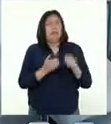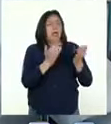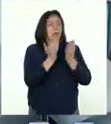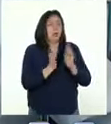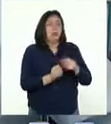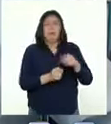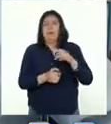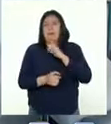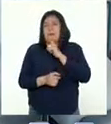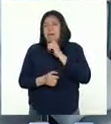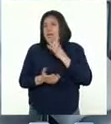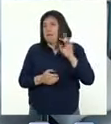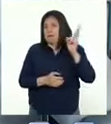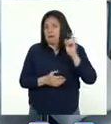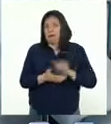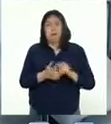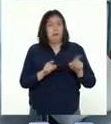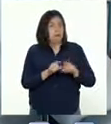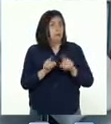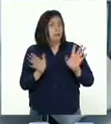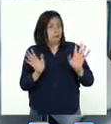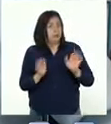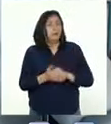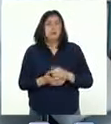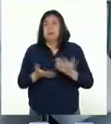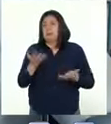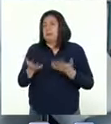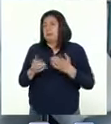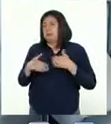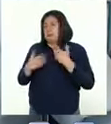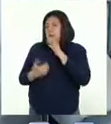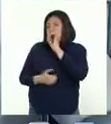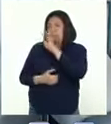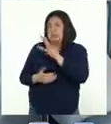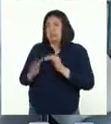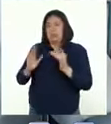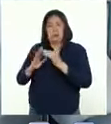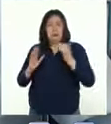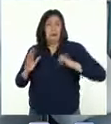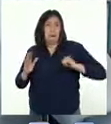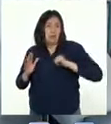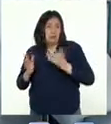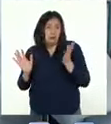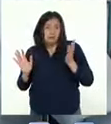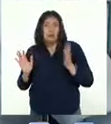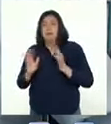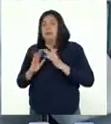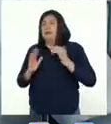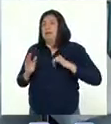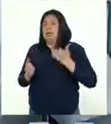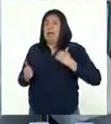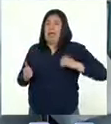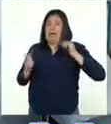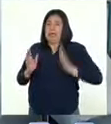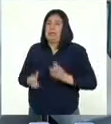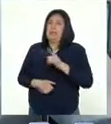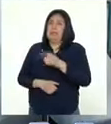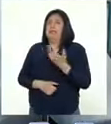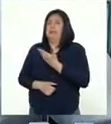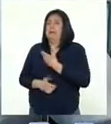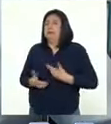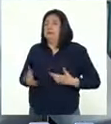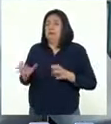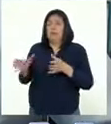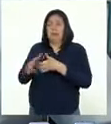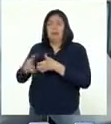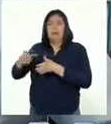familia y los profesores. Pero también podríamos decir que las municipalidades. El alcalde es el que preside el